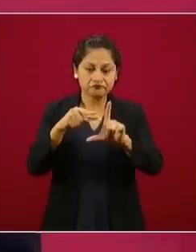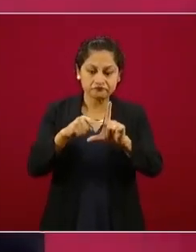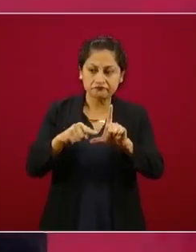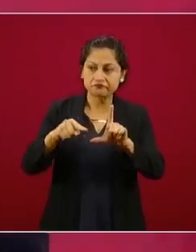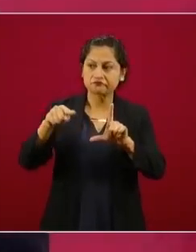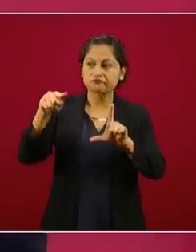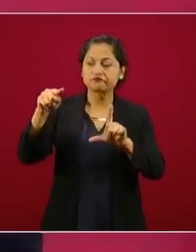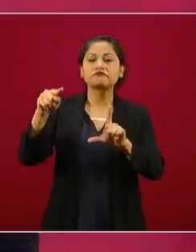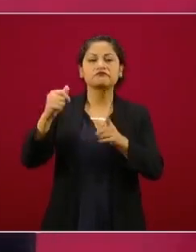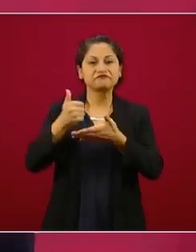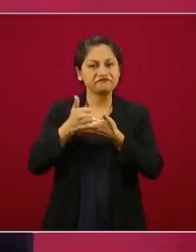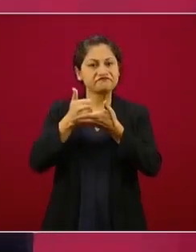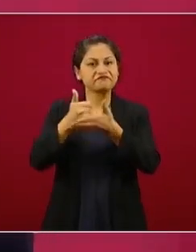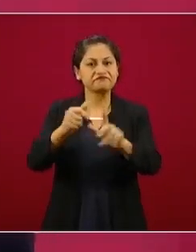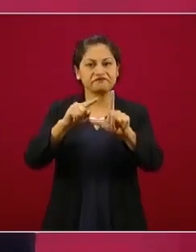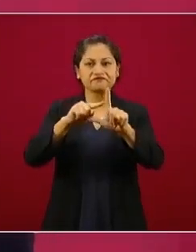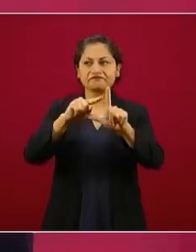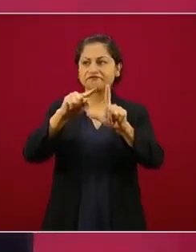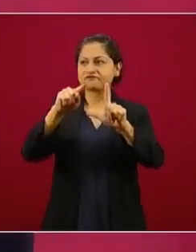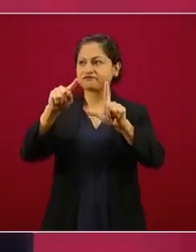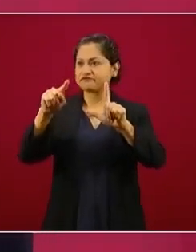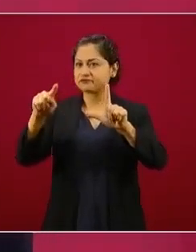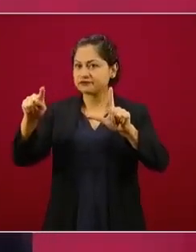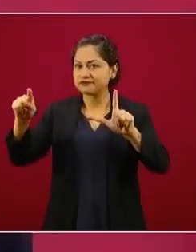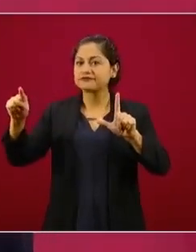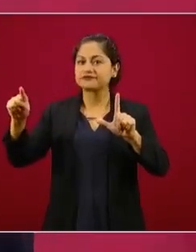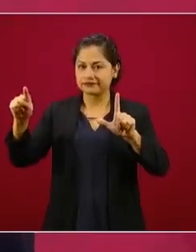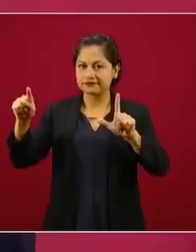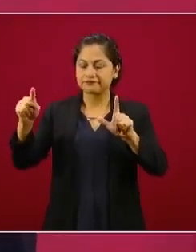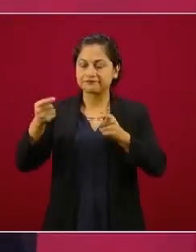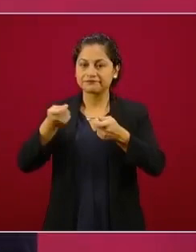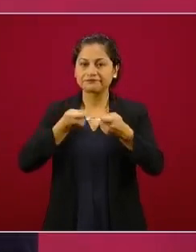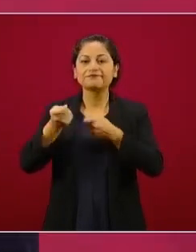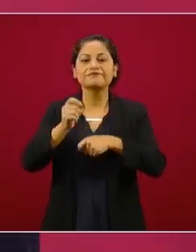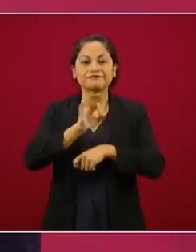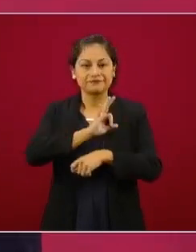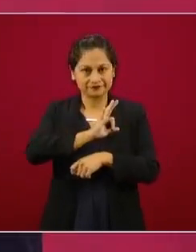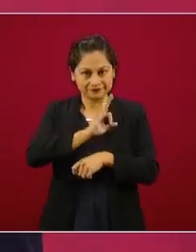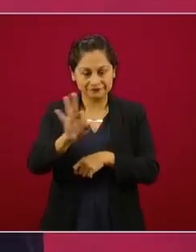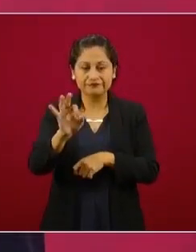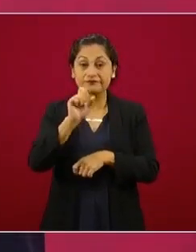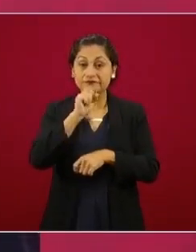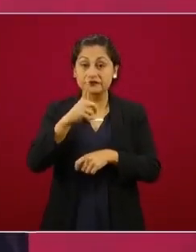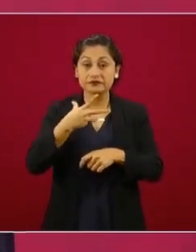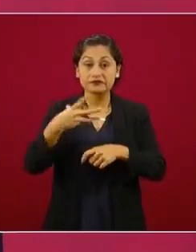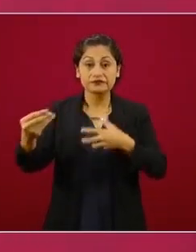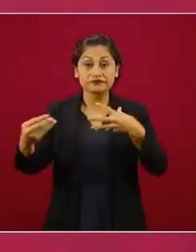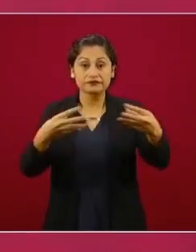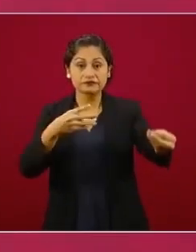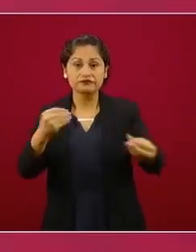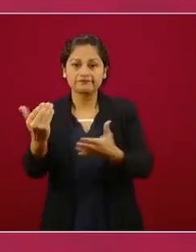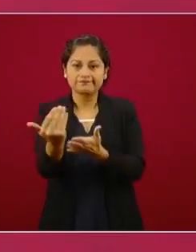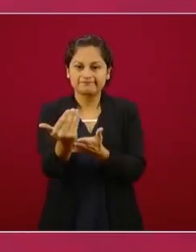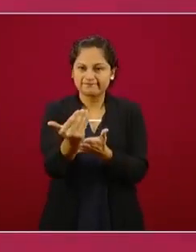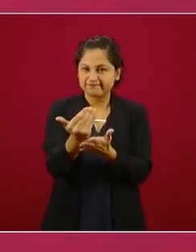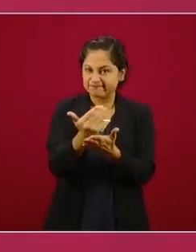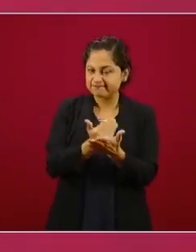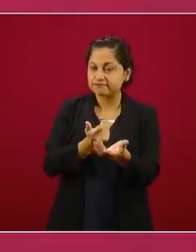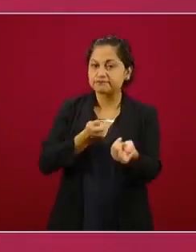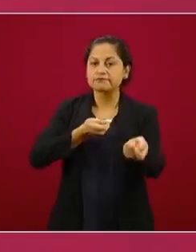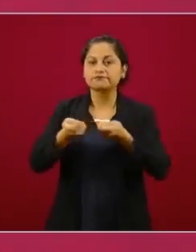curva, domar la pandemia, y esto nos